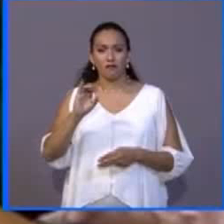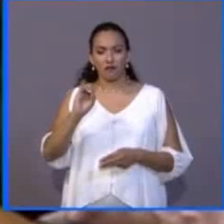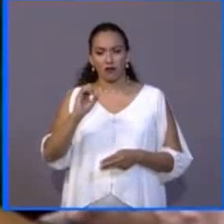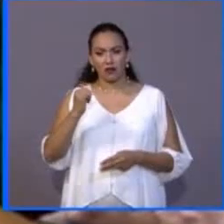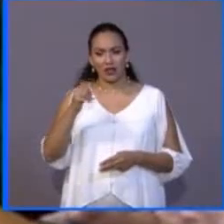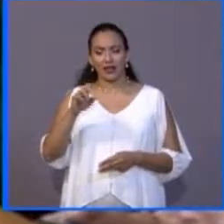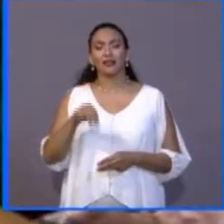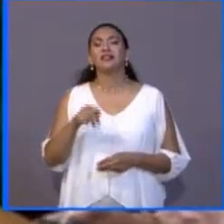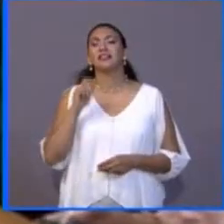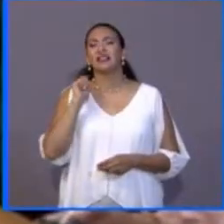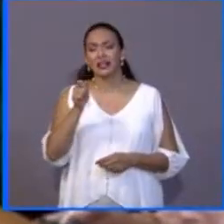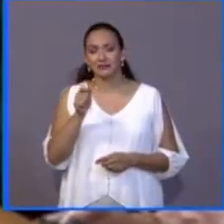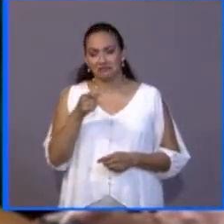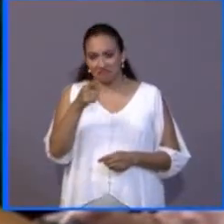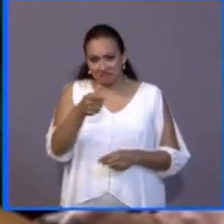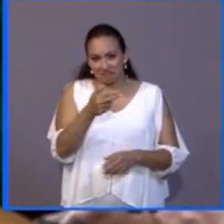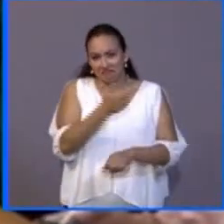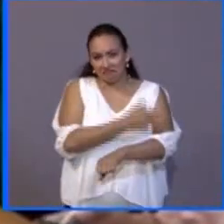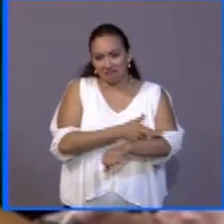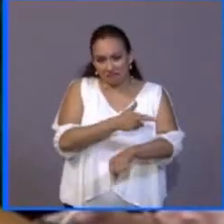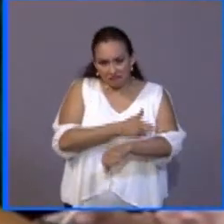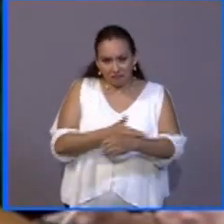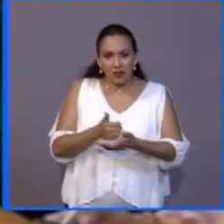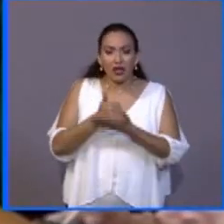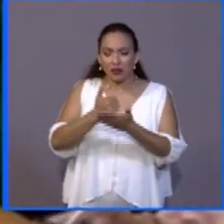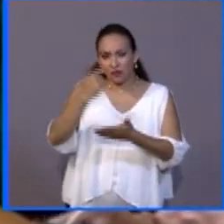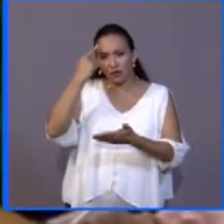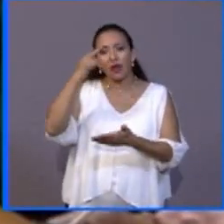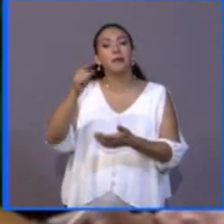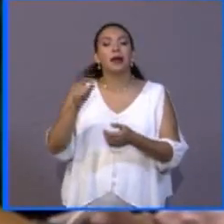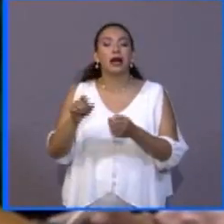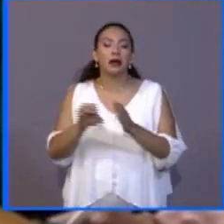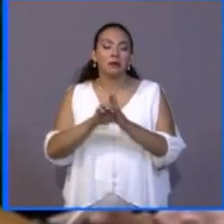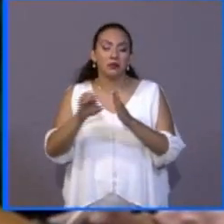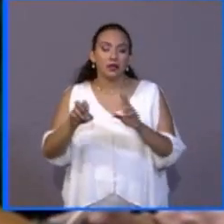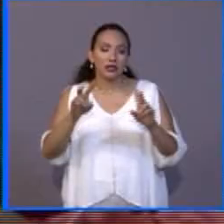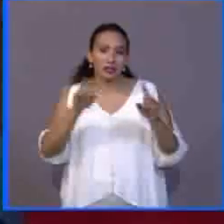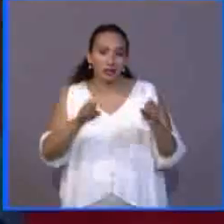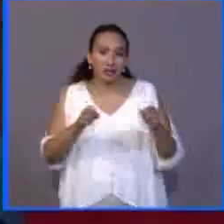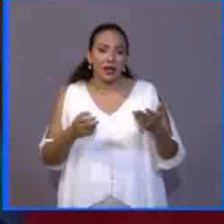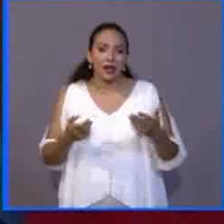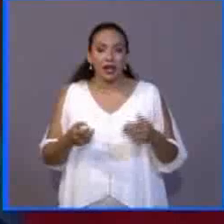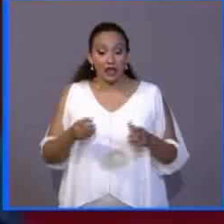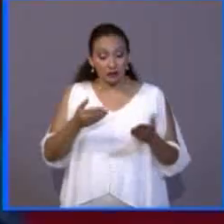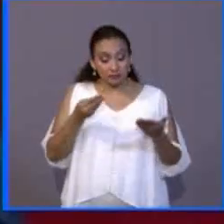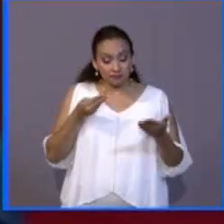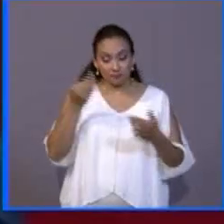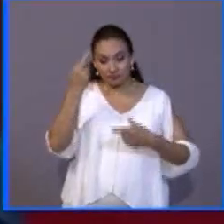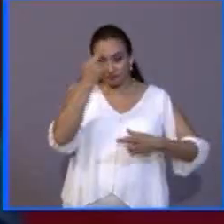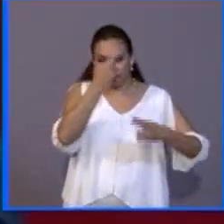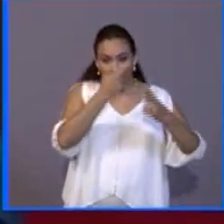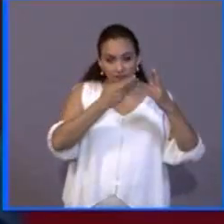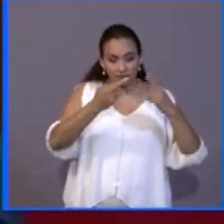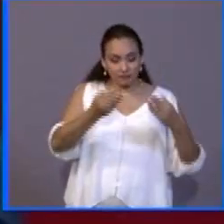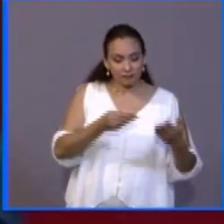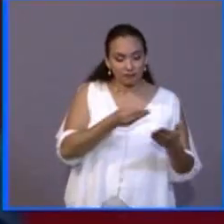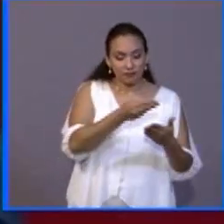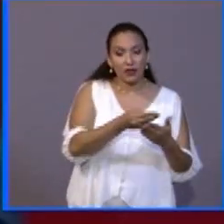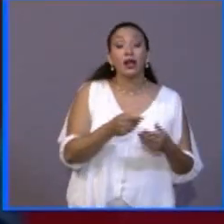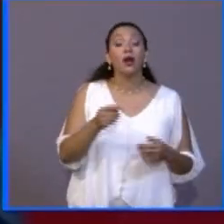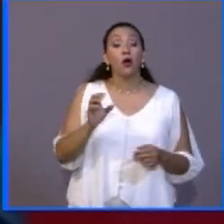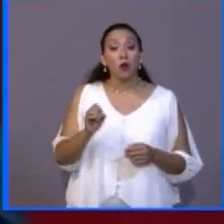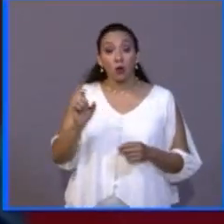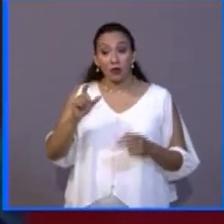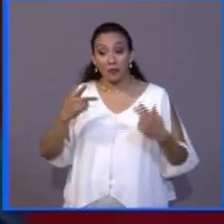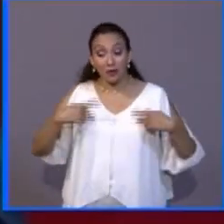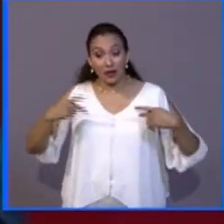Alvarado. Se trata de un recurso que procede sobre lo determinado en relación con la suspensión de plano y a la suspensión provisional de los